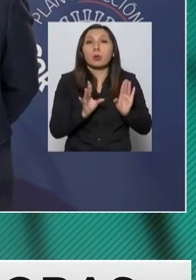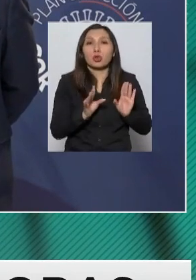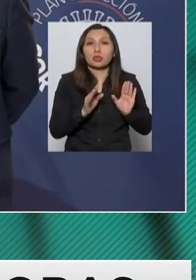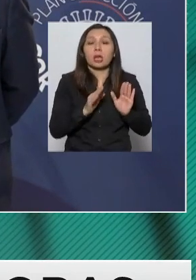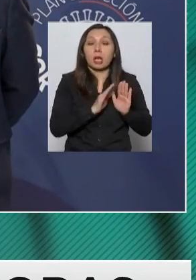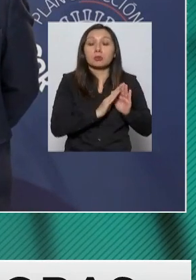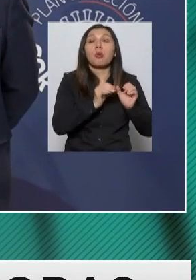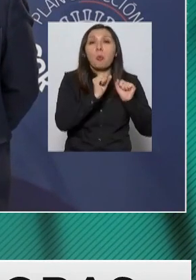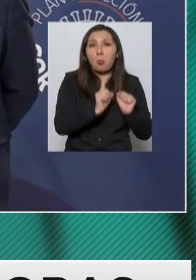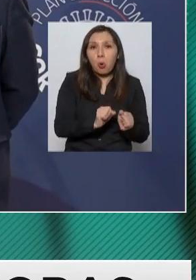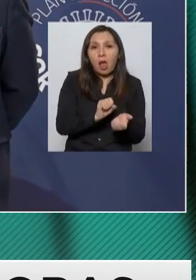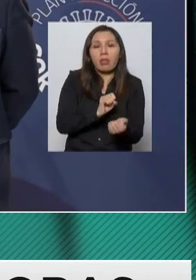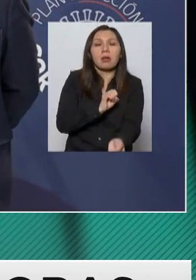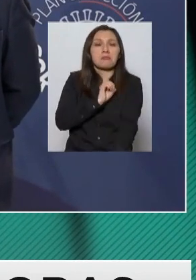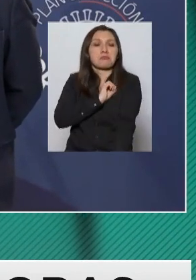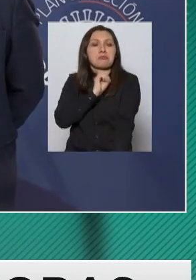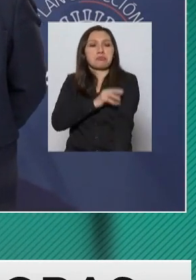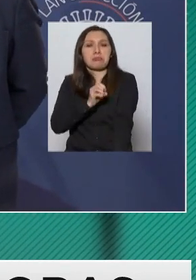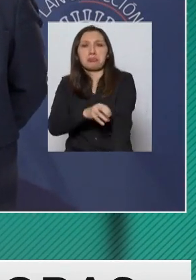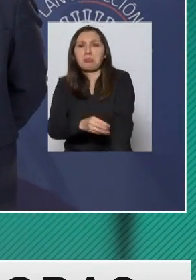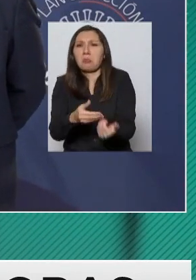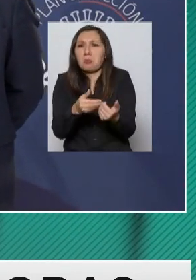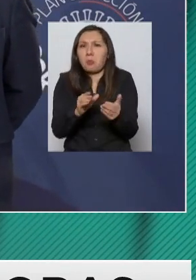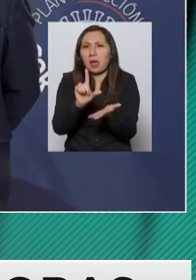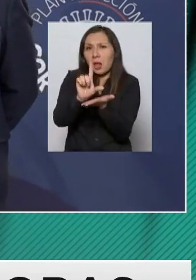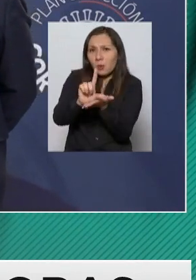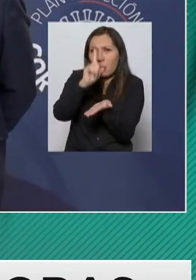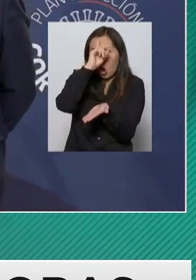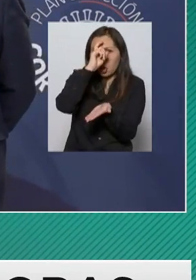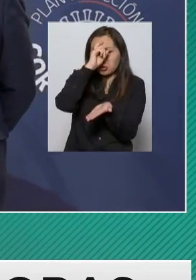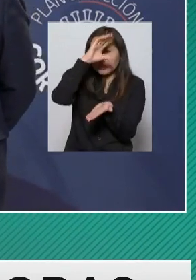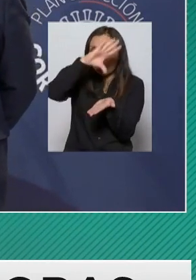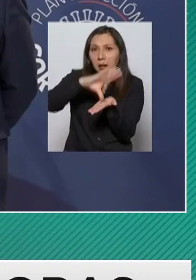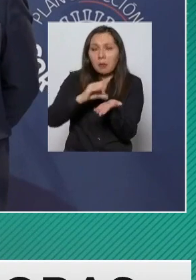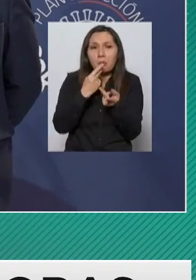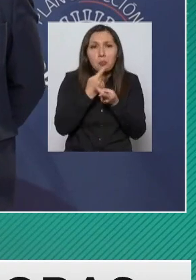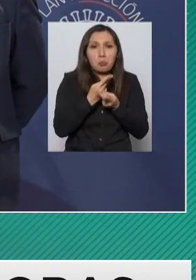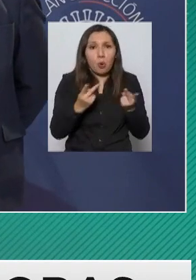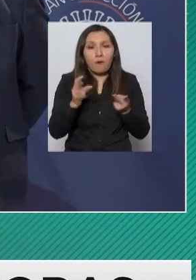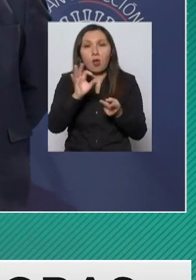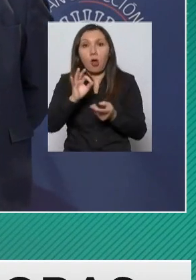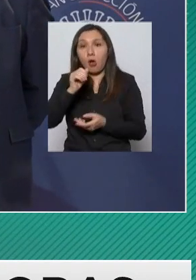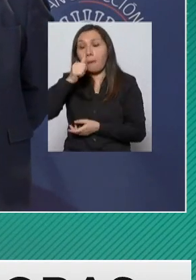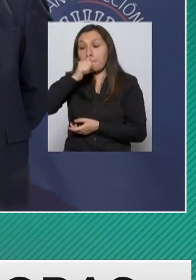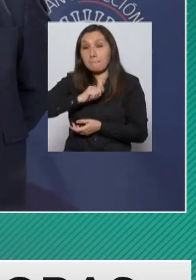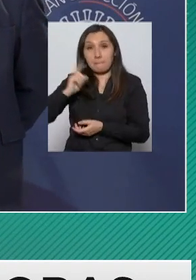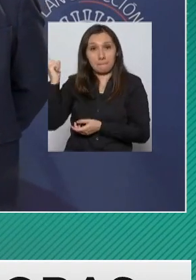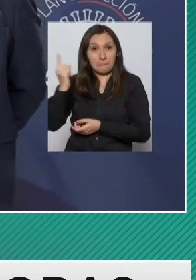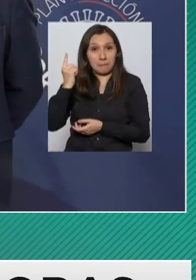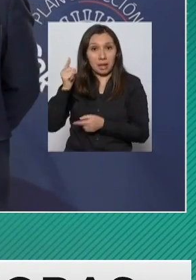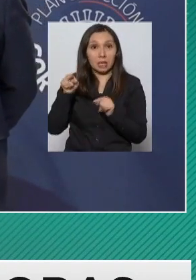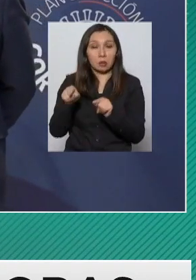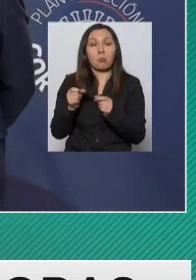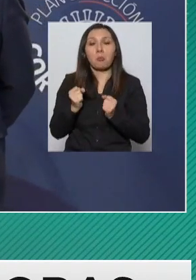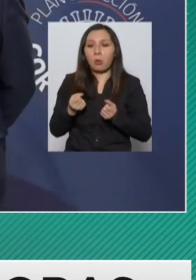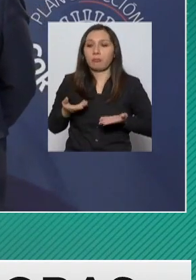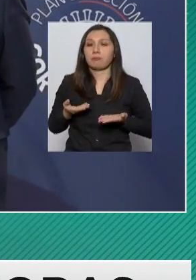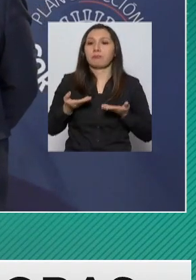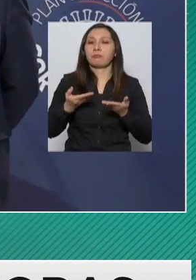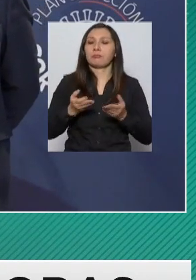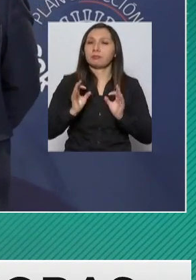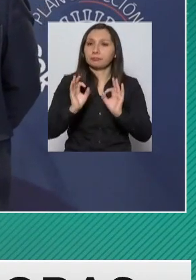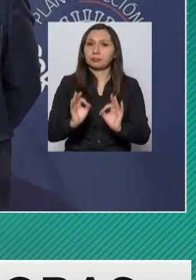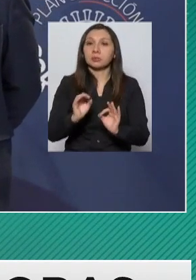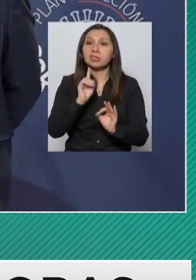que se pueden trasladar a cualquier centro hospitalario del país sea público o privado para poder atender de buena forma